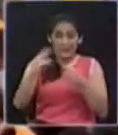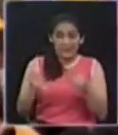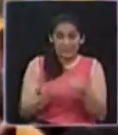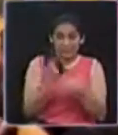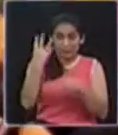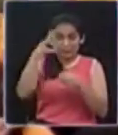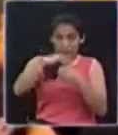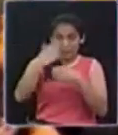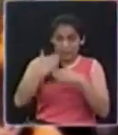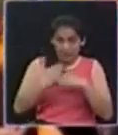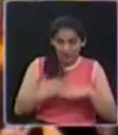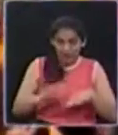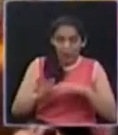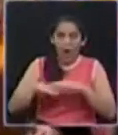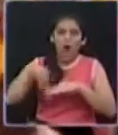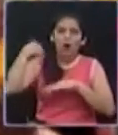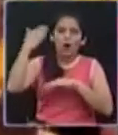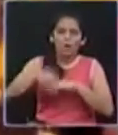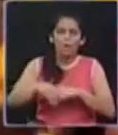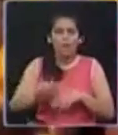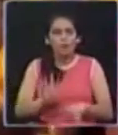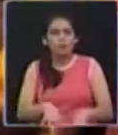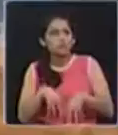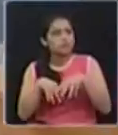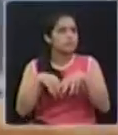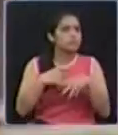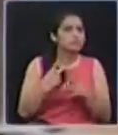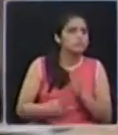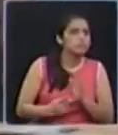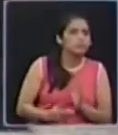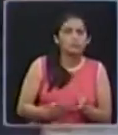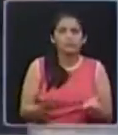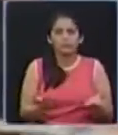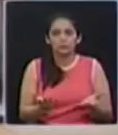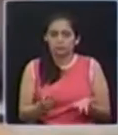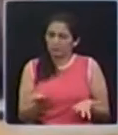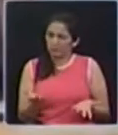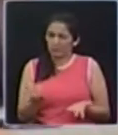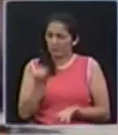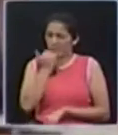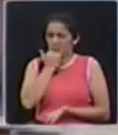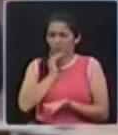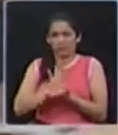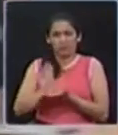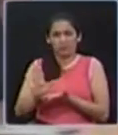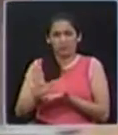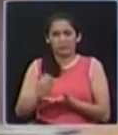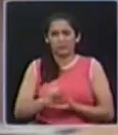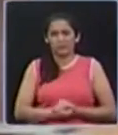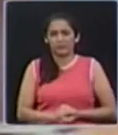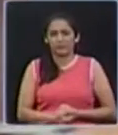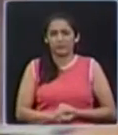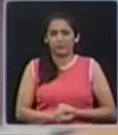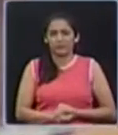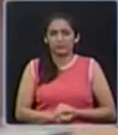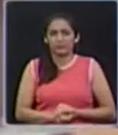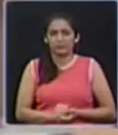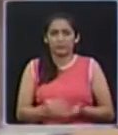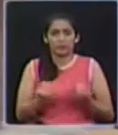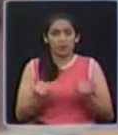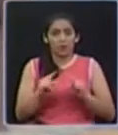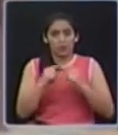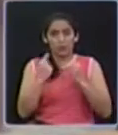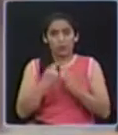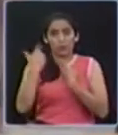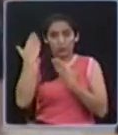CNE tras finalizar la jornada de votaciones. Yo creo que es importante, sí, estar alertas, que las organizaciones políticas efectúen su control político, su